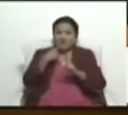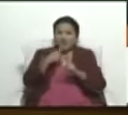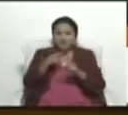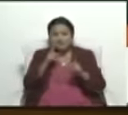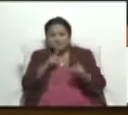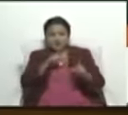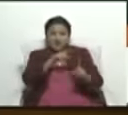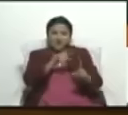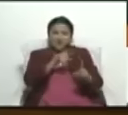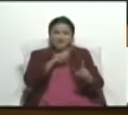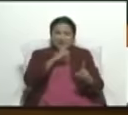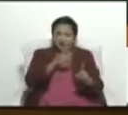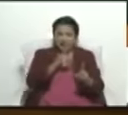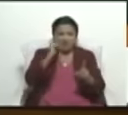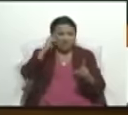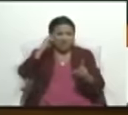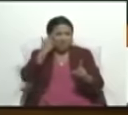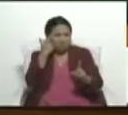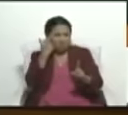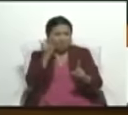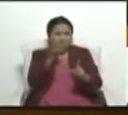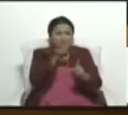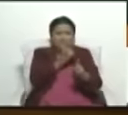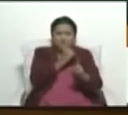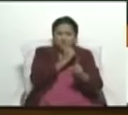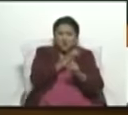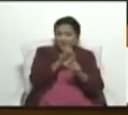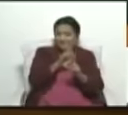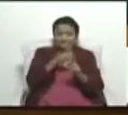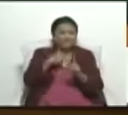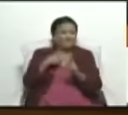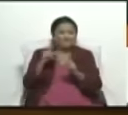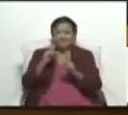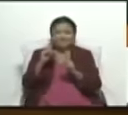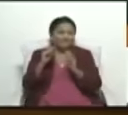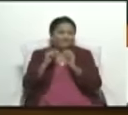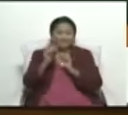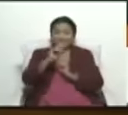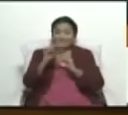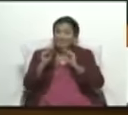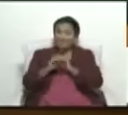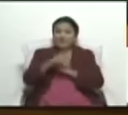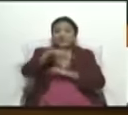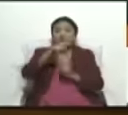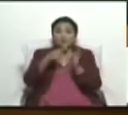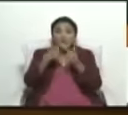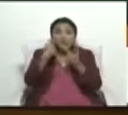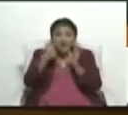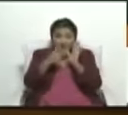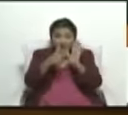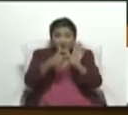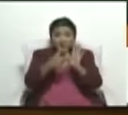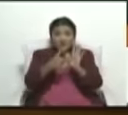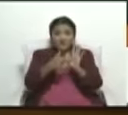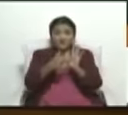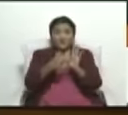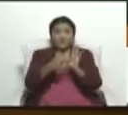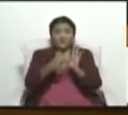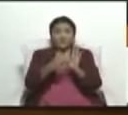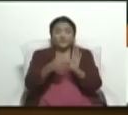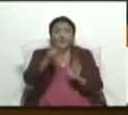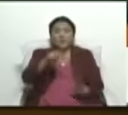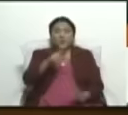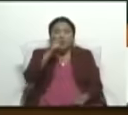él. Pero yo quisiera que en un minuto veamos lo profeta,